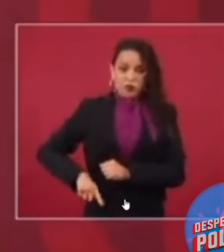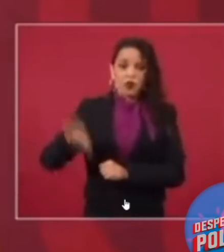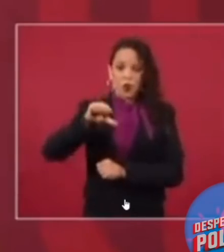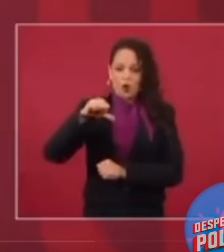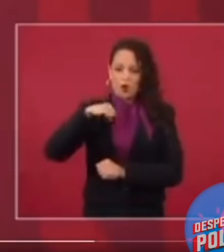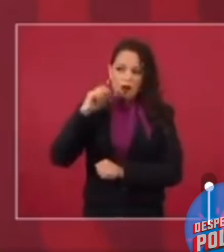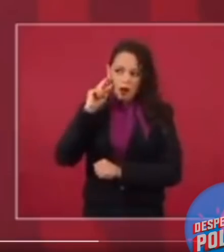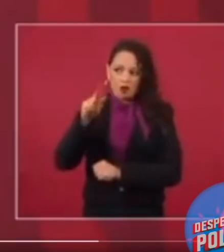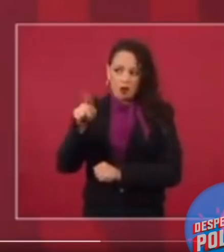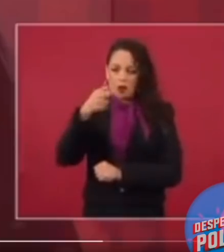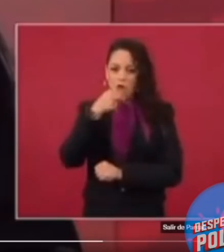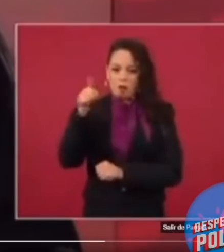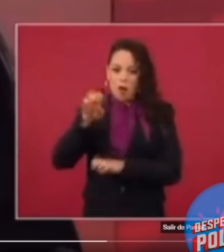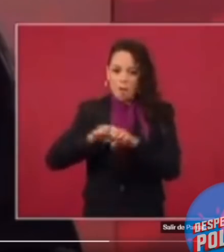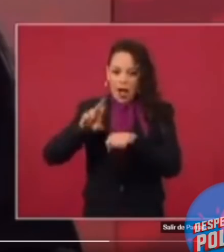a recordar,